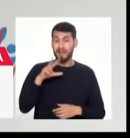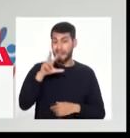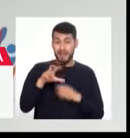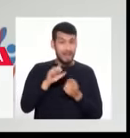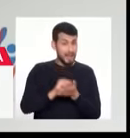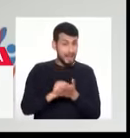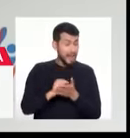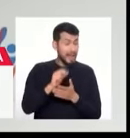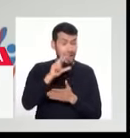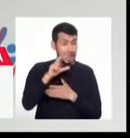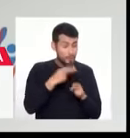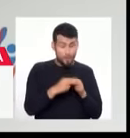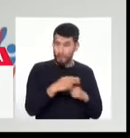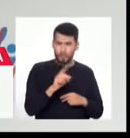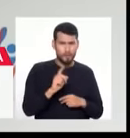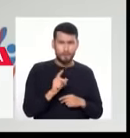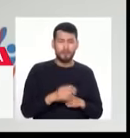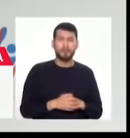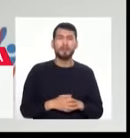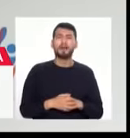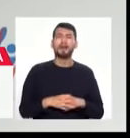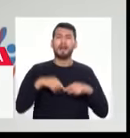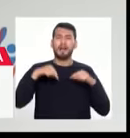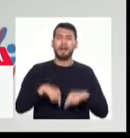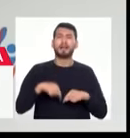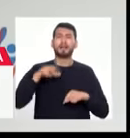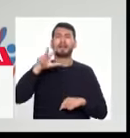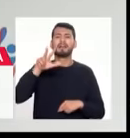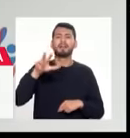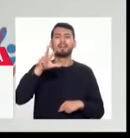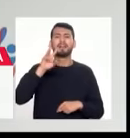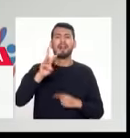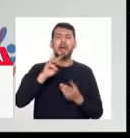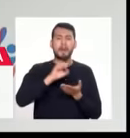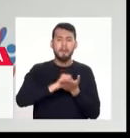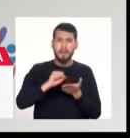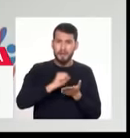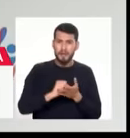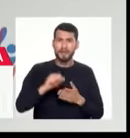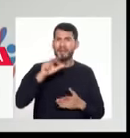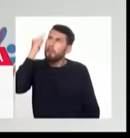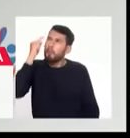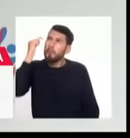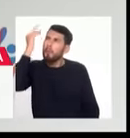Lo que me preocupa de los discursos de Dina Boluarte es que son más titulares.